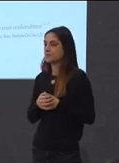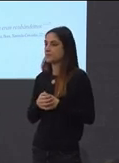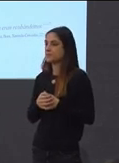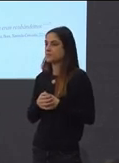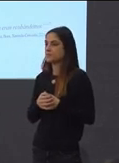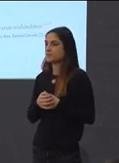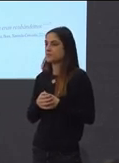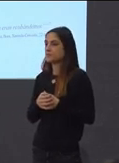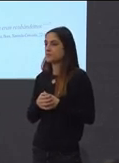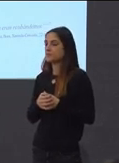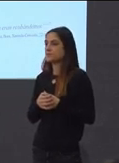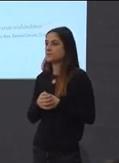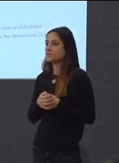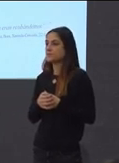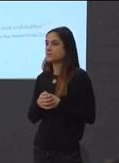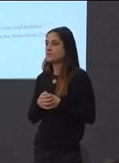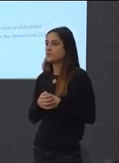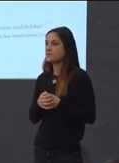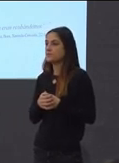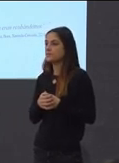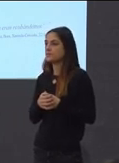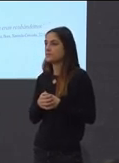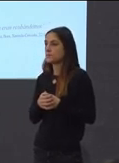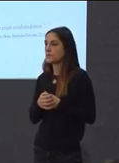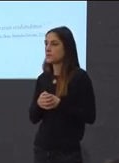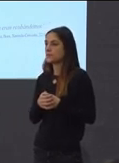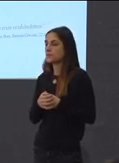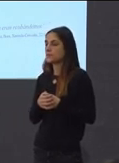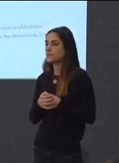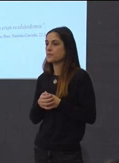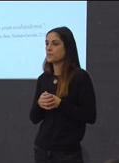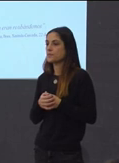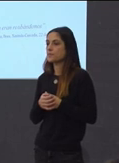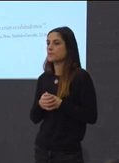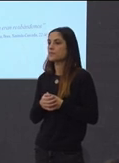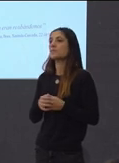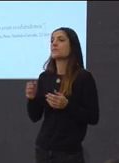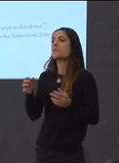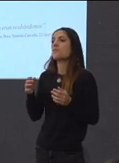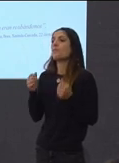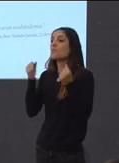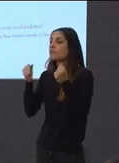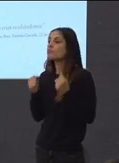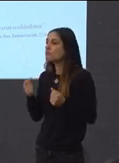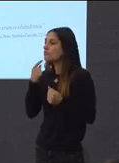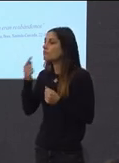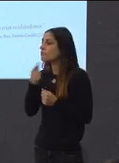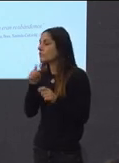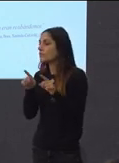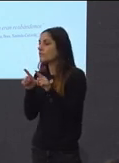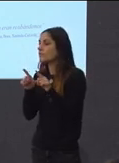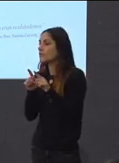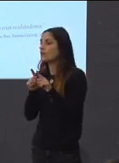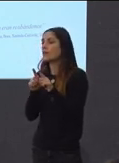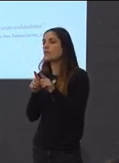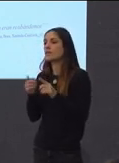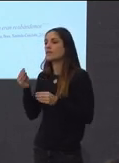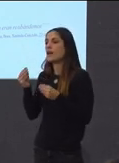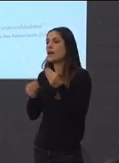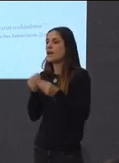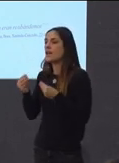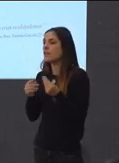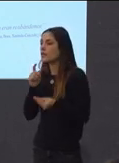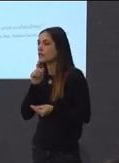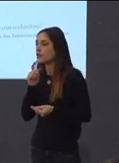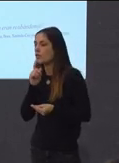As autoridades argumentaban que a repoboación ia a facer por o interese social que isto revertiría nas comunidades